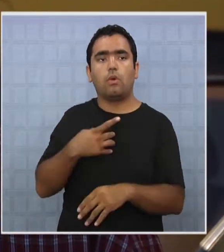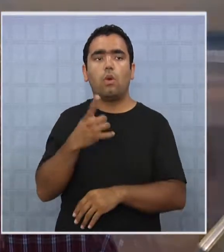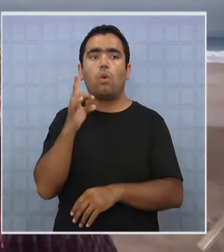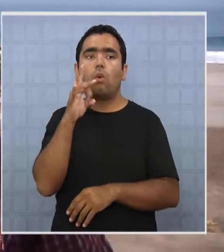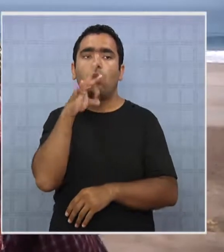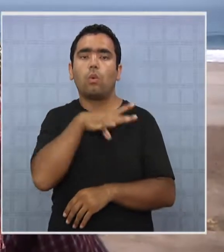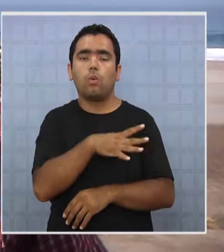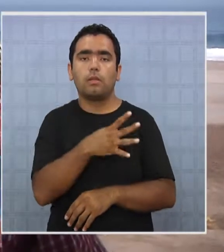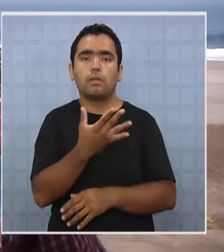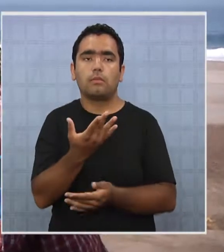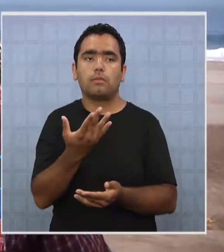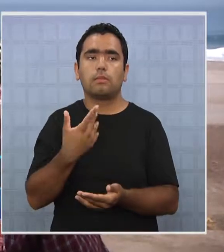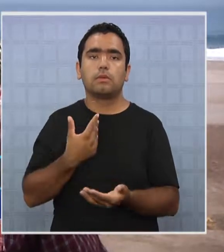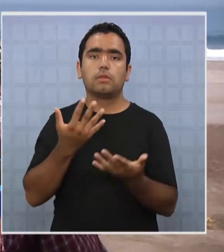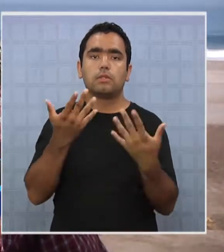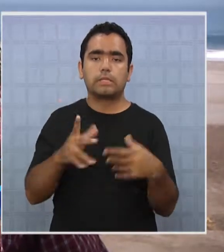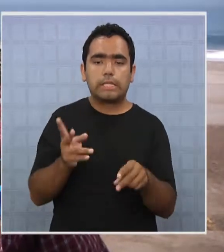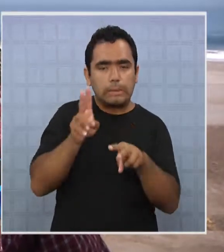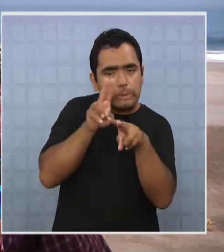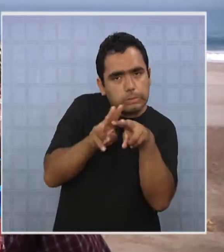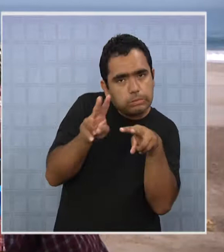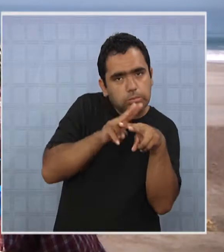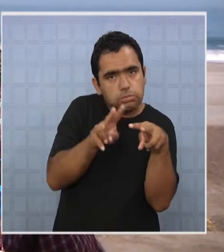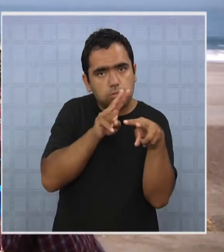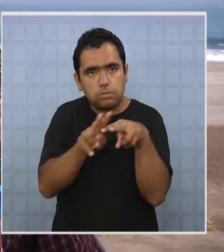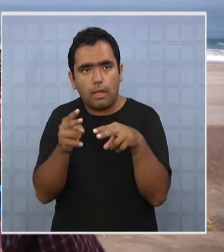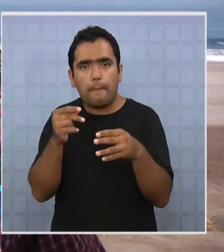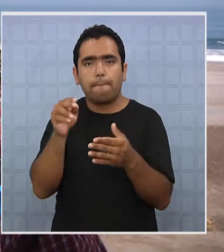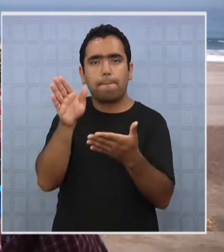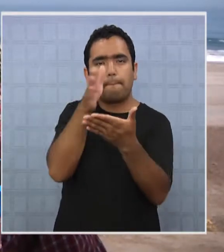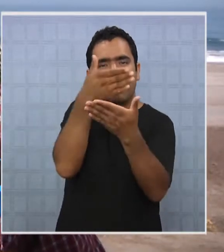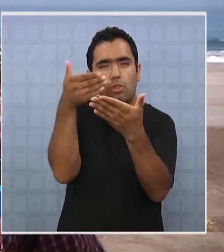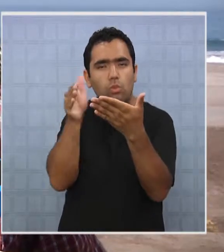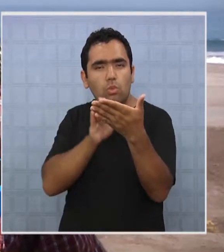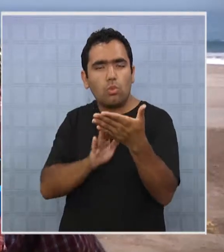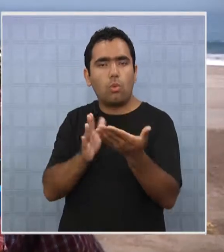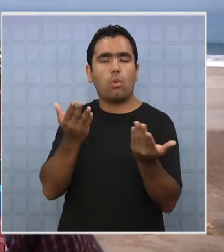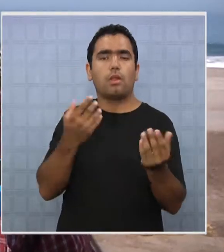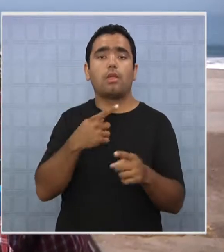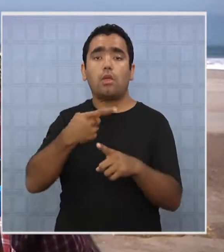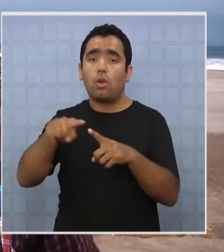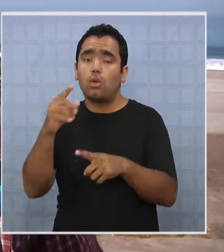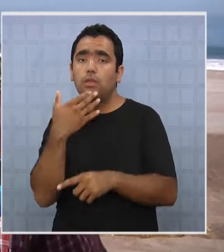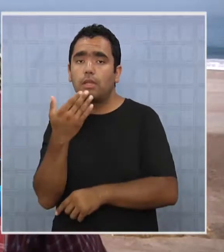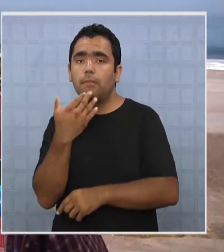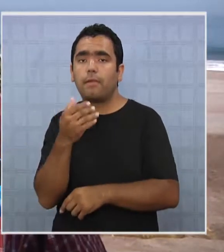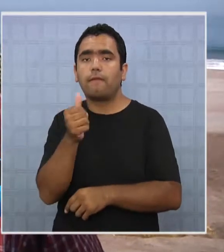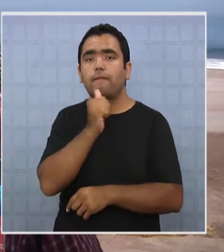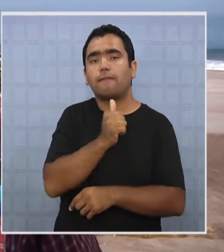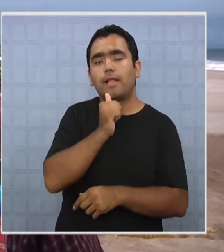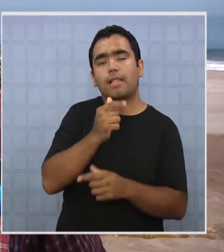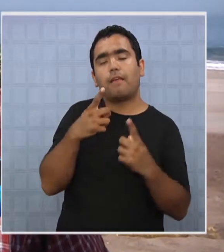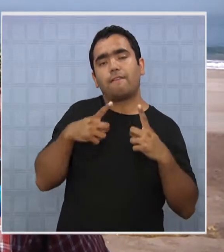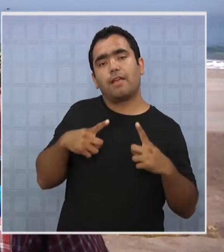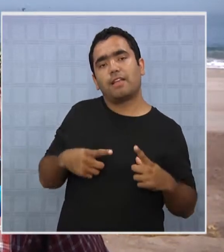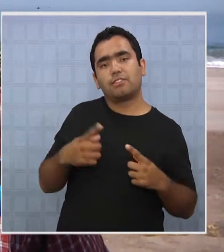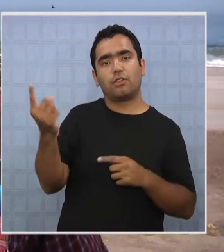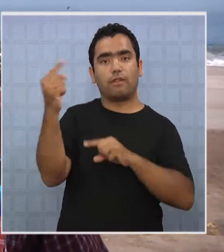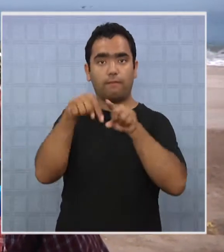de las últimas manos de gato, que se le llama, el pintura, y otros que todavía no llegan de vacaciones.